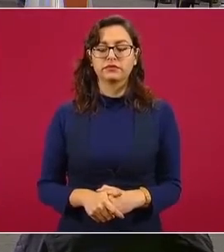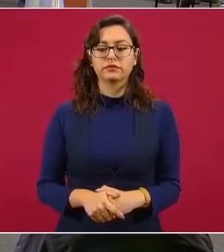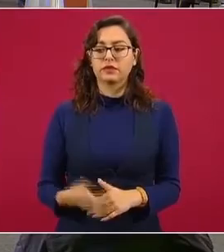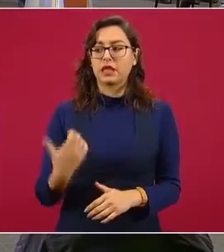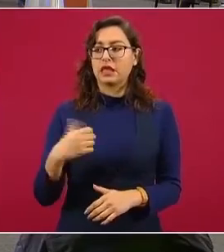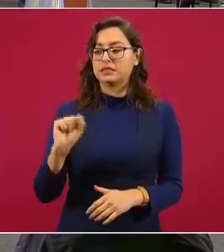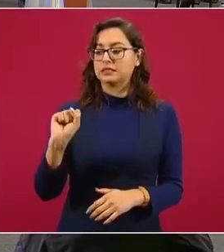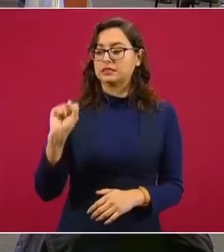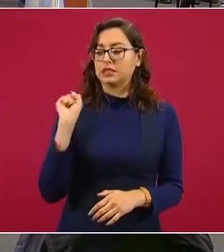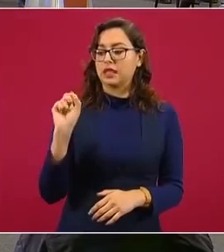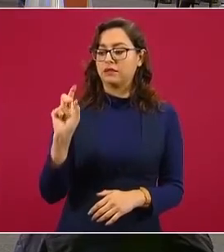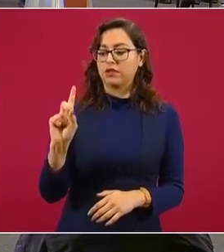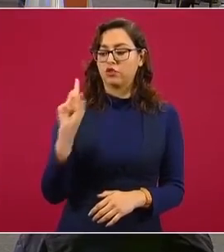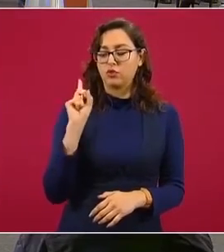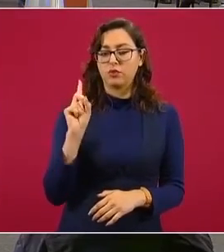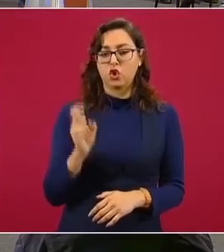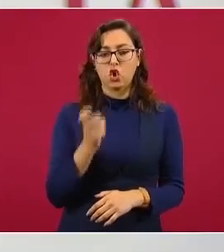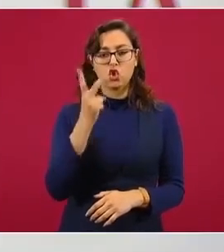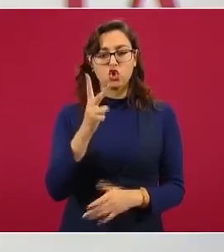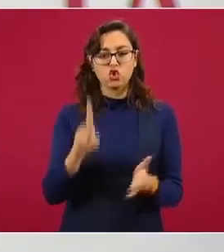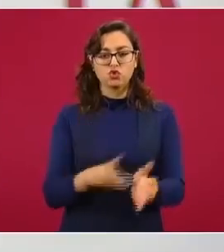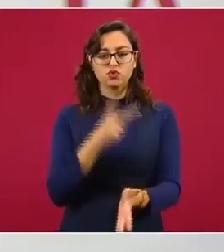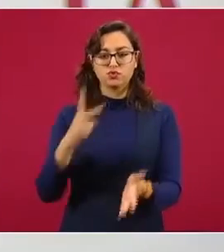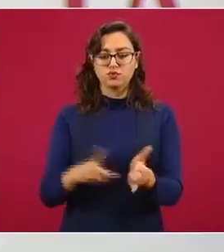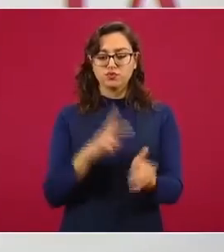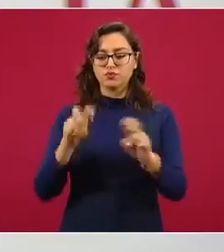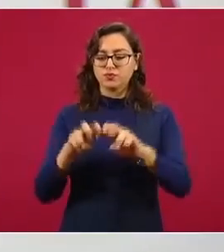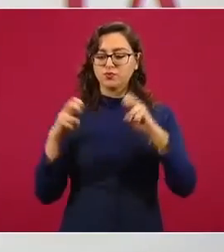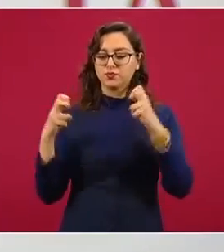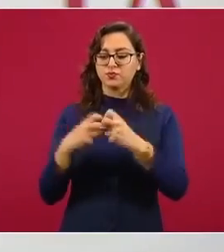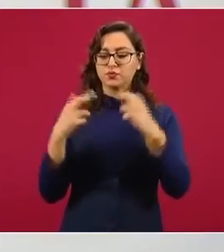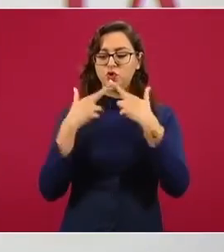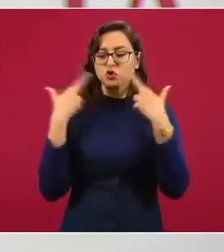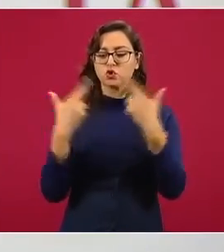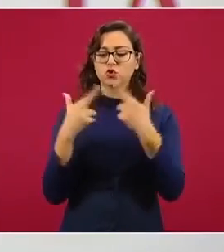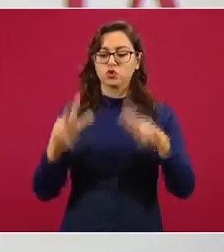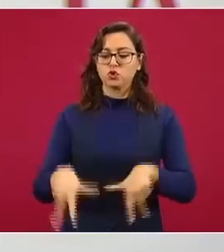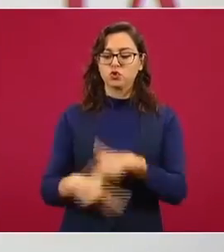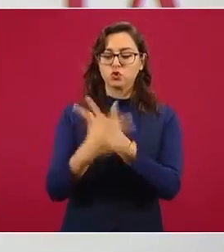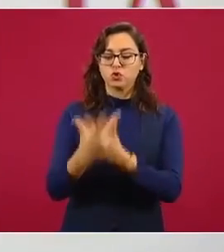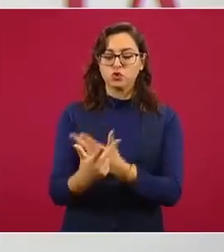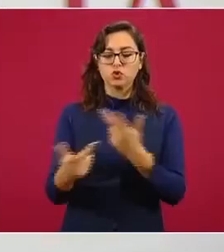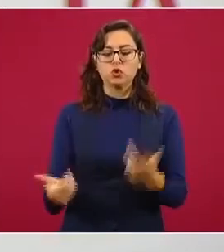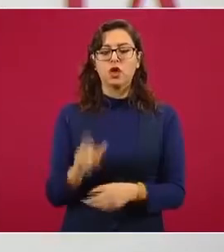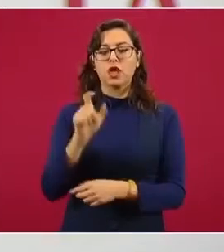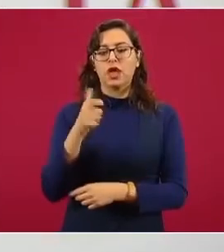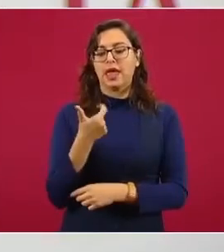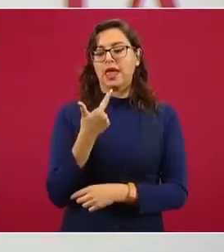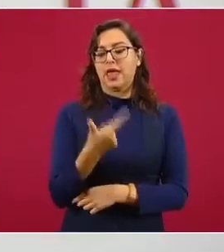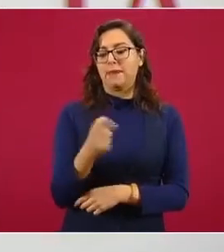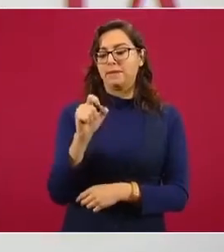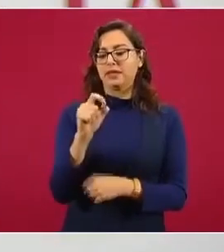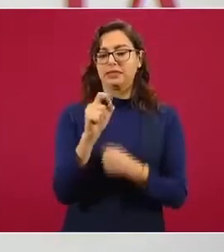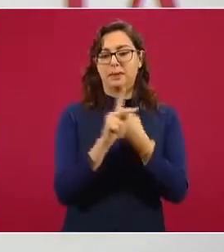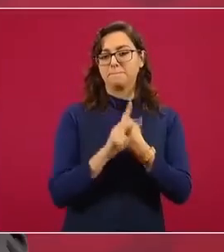el fin de semana en 2 sesiones de los líderes del G20, las 20 economías más grandes del